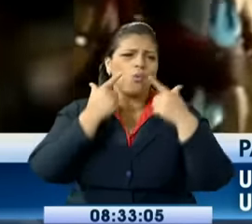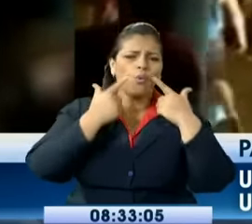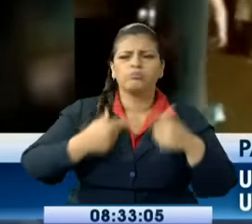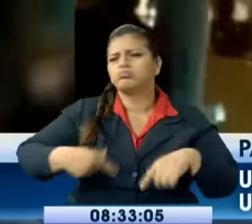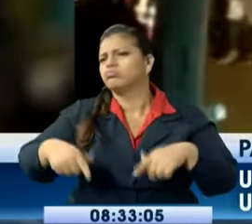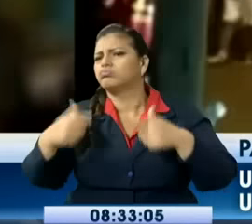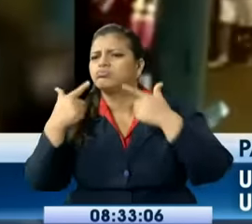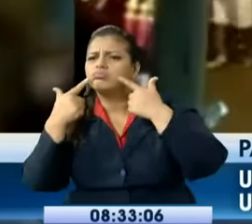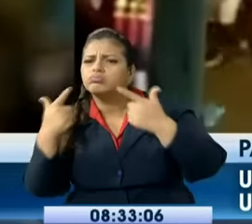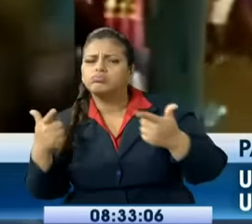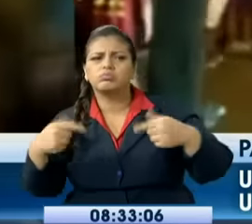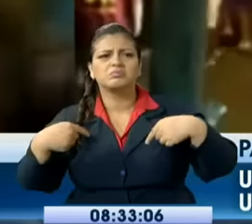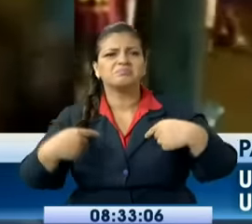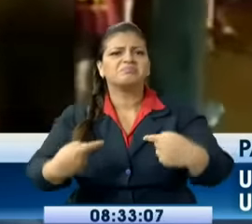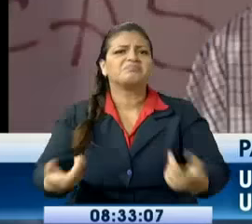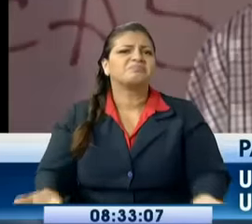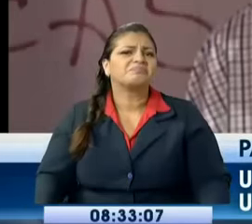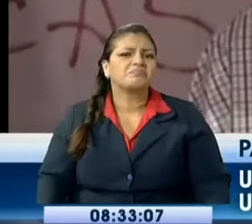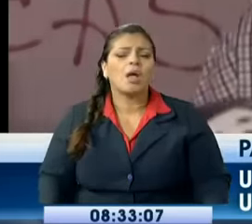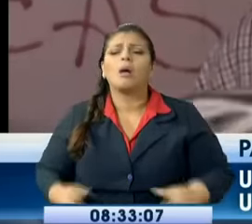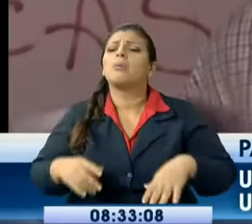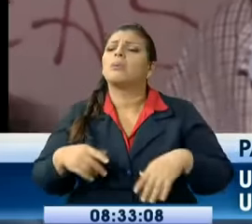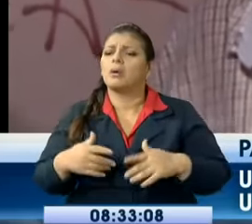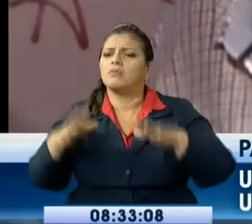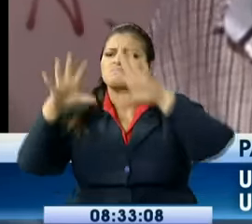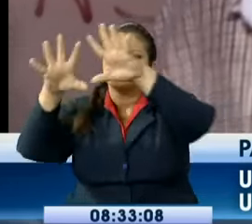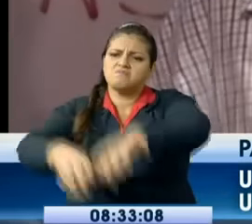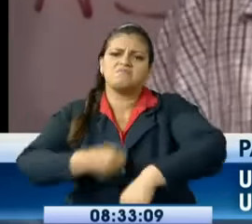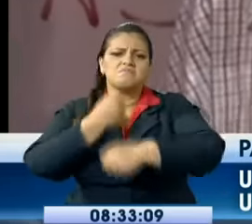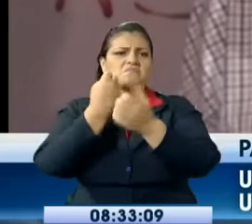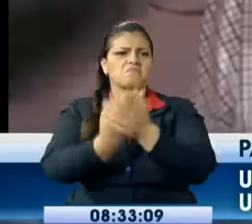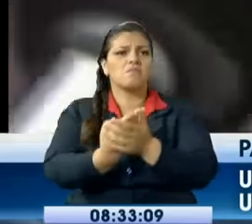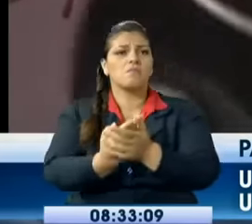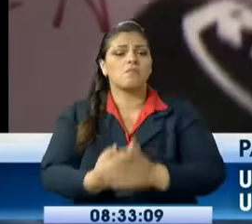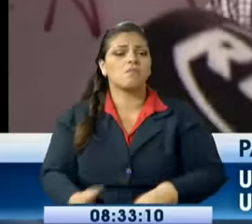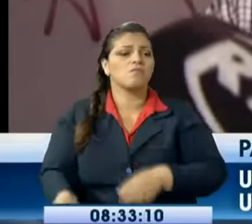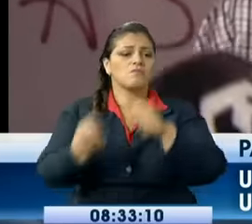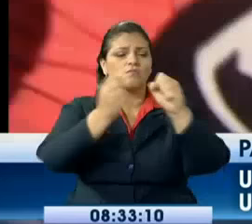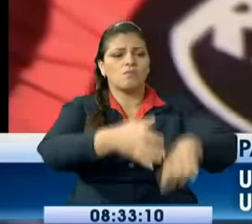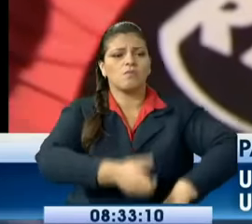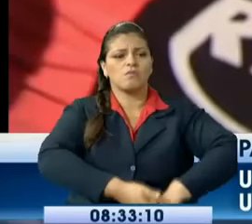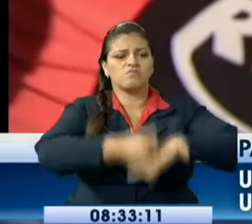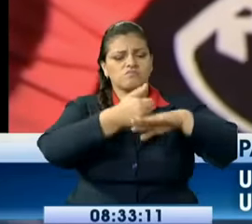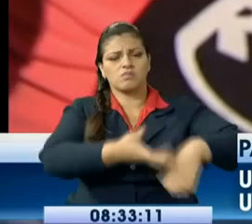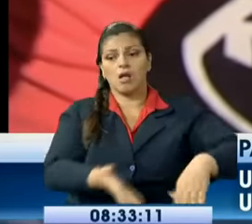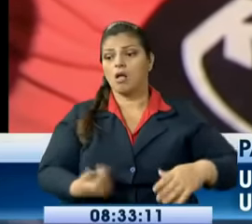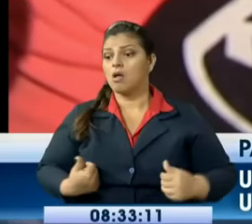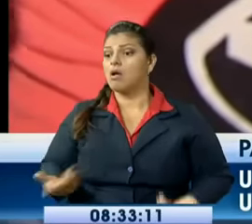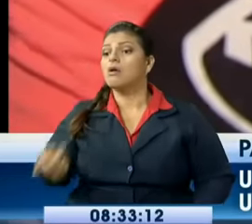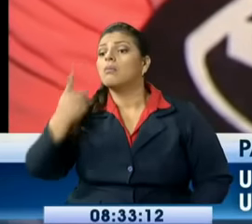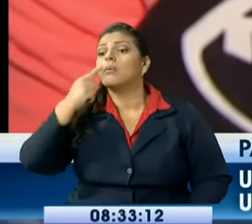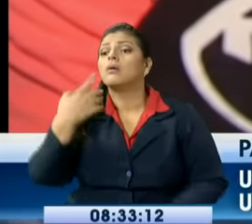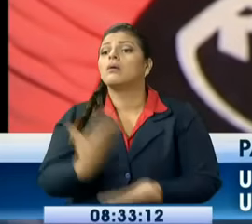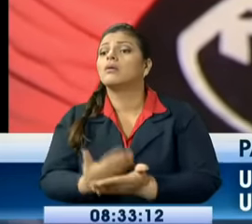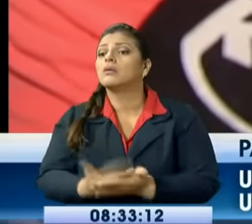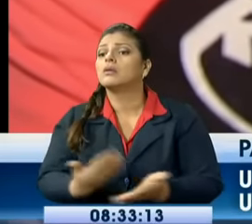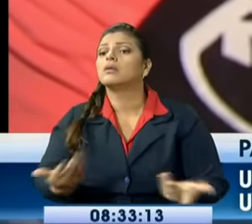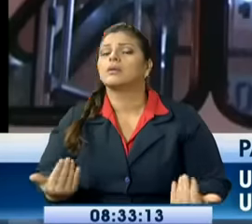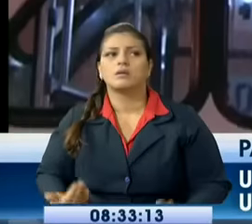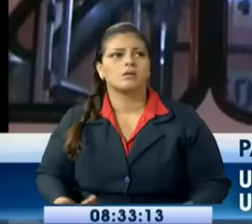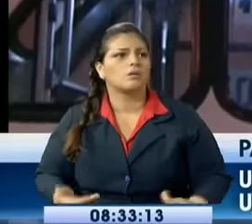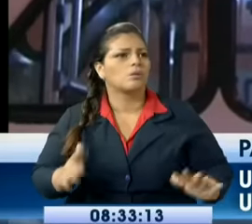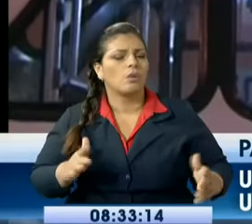¿y qué saca? Lo cogen, llegan allá, yo no tengo evidencia, enseguida lo suelta. Claro, demasiado peligro. El carro no tiene ni cámara